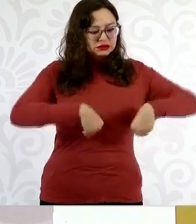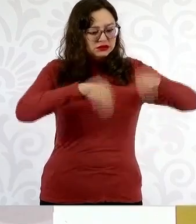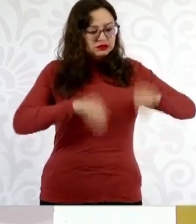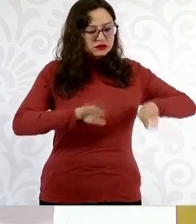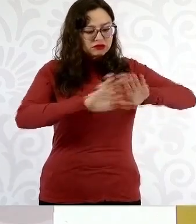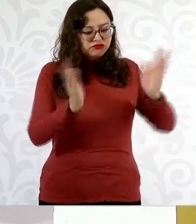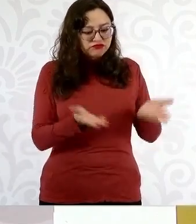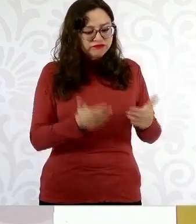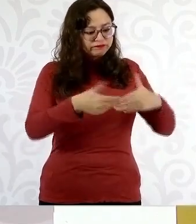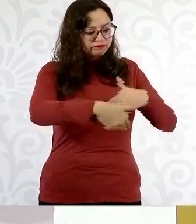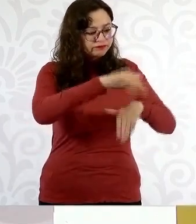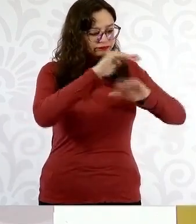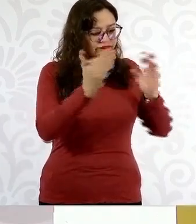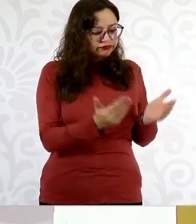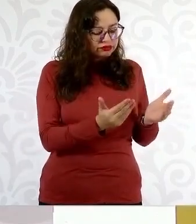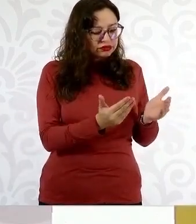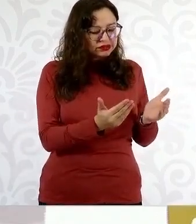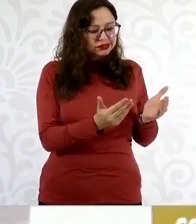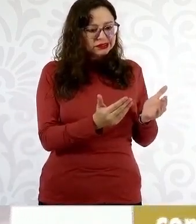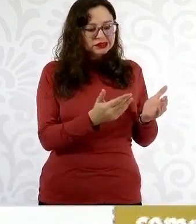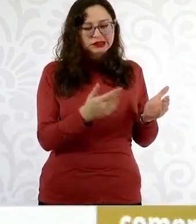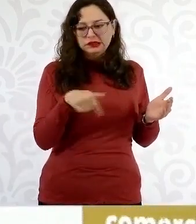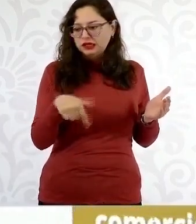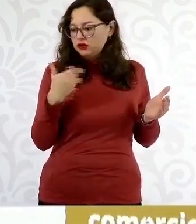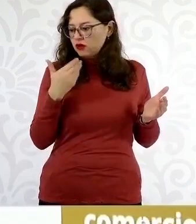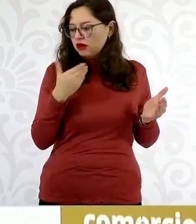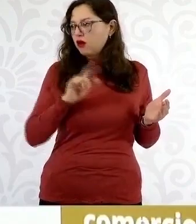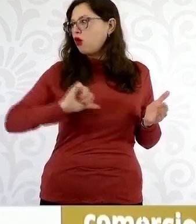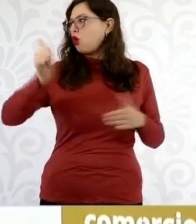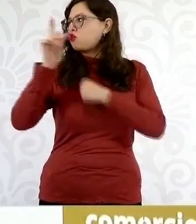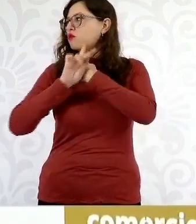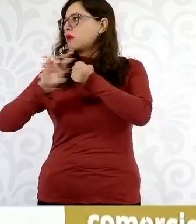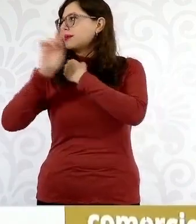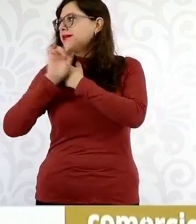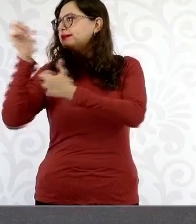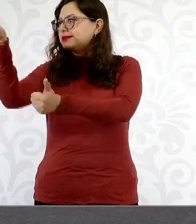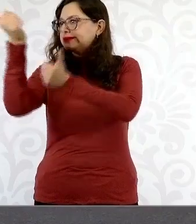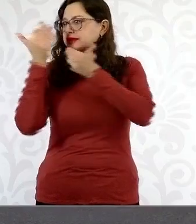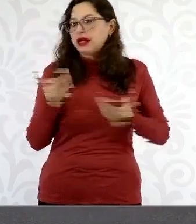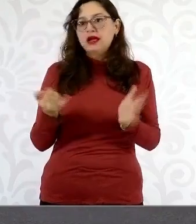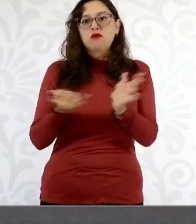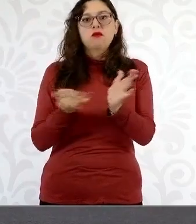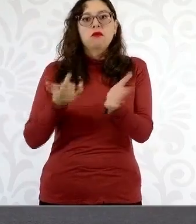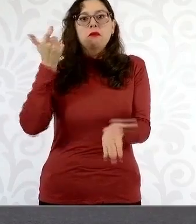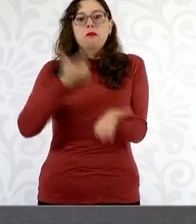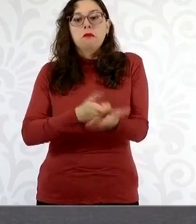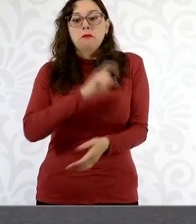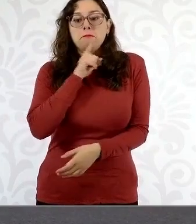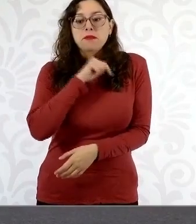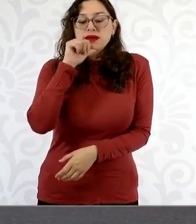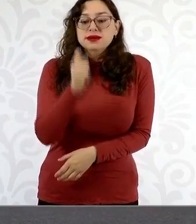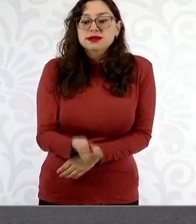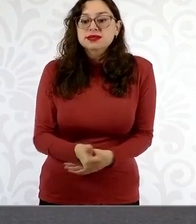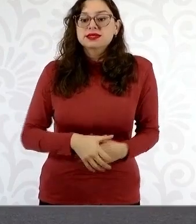porque esa pieza que estás importando es para integrarse a un producto que vas a exportar. Pero hay empresas